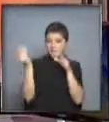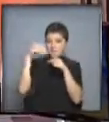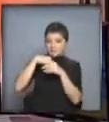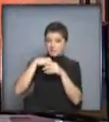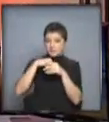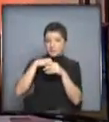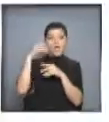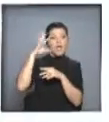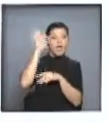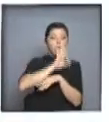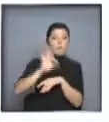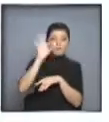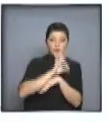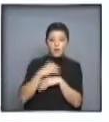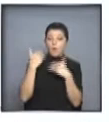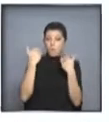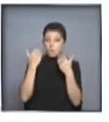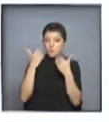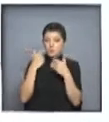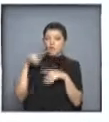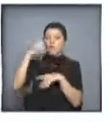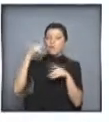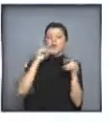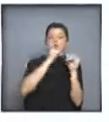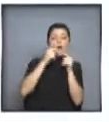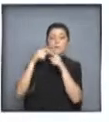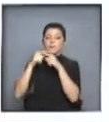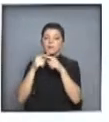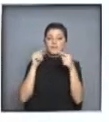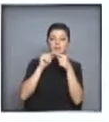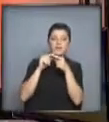y seguir opinando, los pibes en la política, si les sirve, si no les